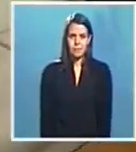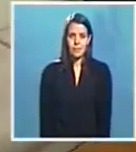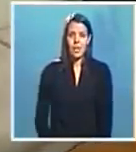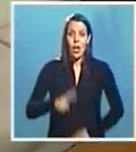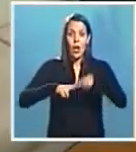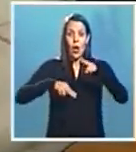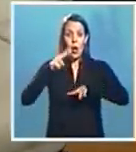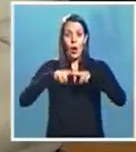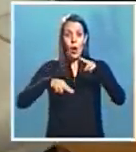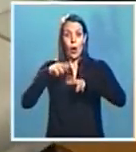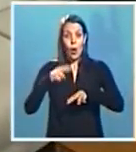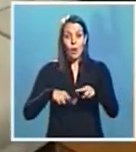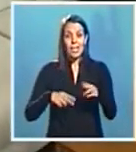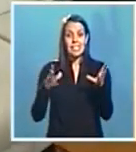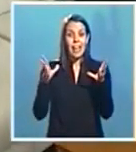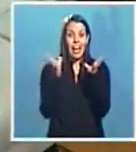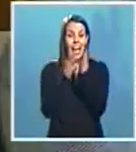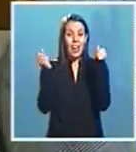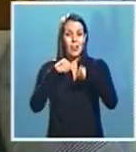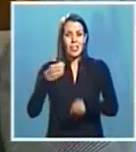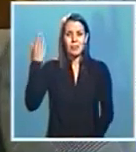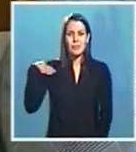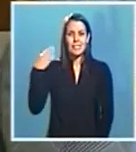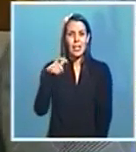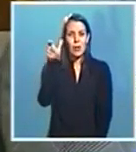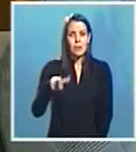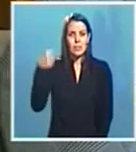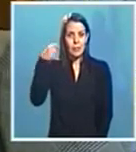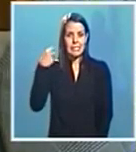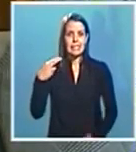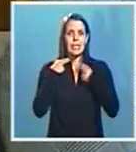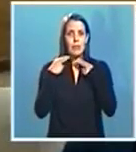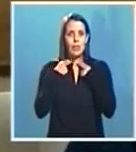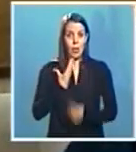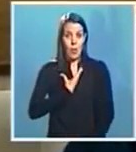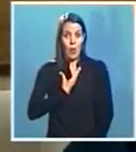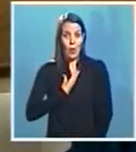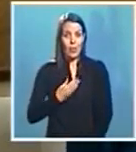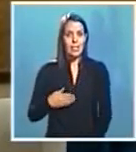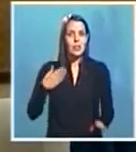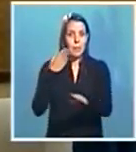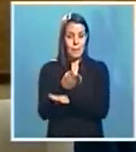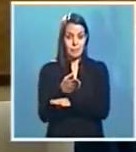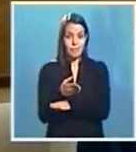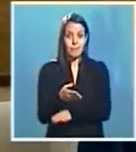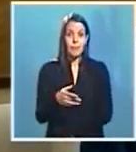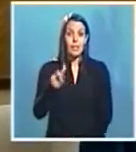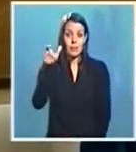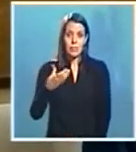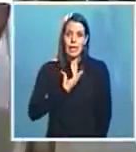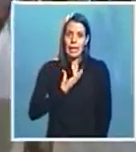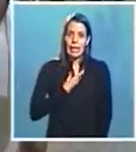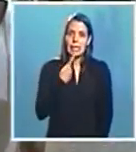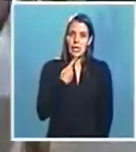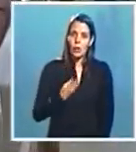As obras foron fixadas na visita que fixo o presidente da Deputación ao Concello esta mesma semana. O alcalde valorou que o organismo